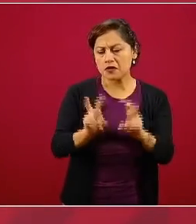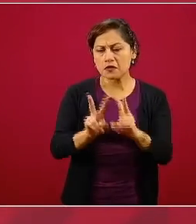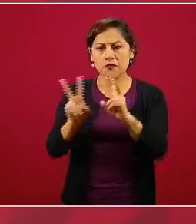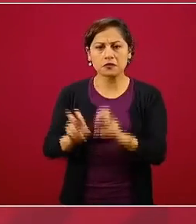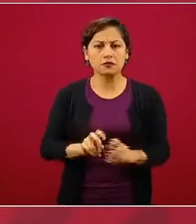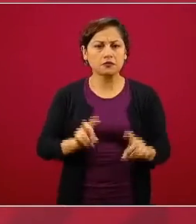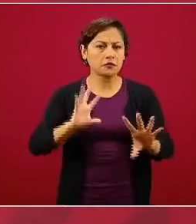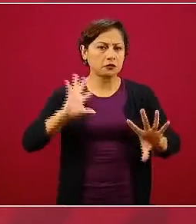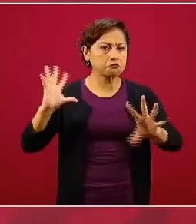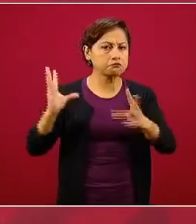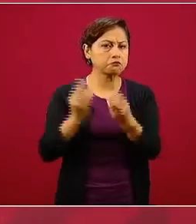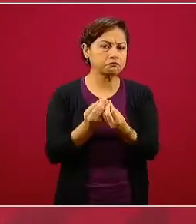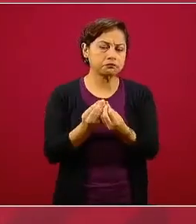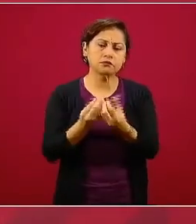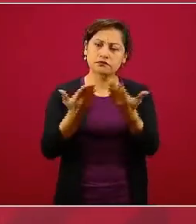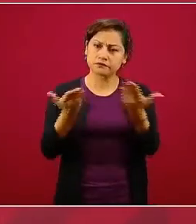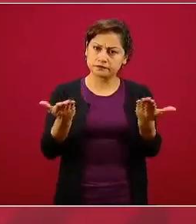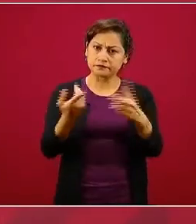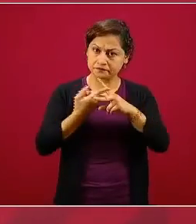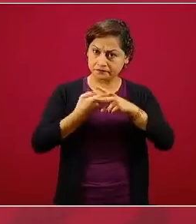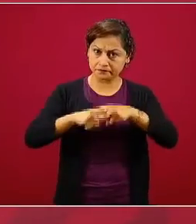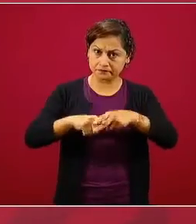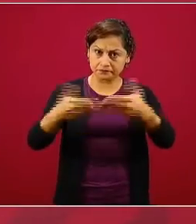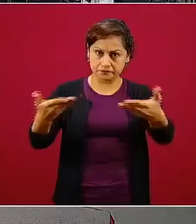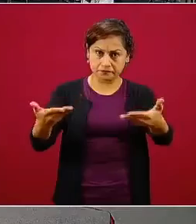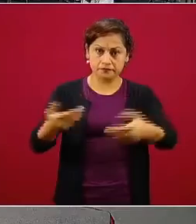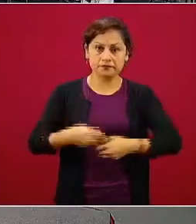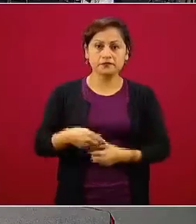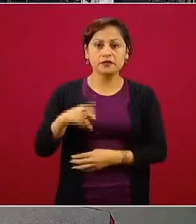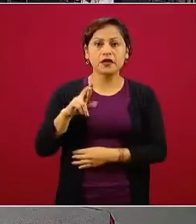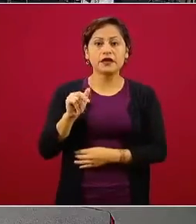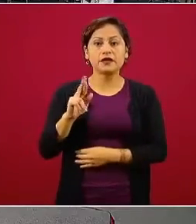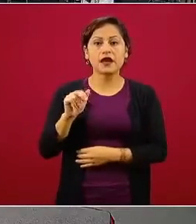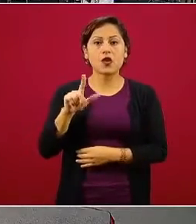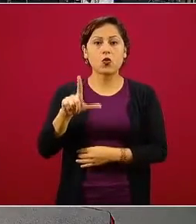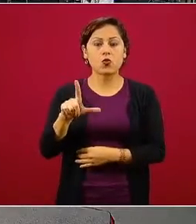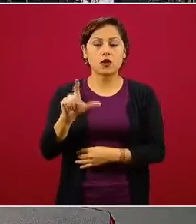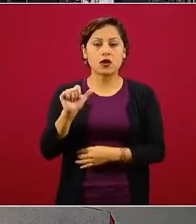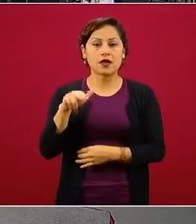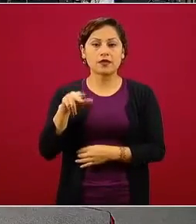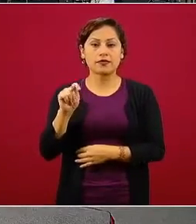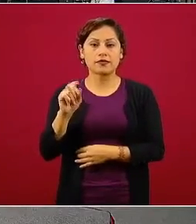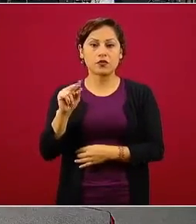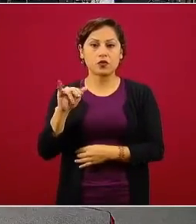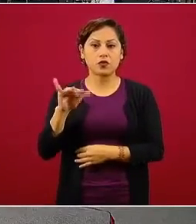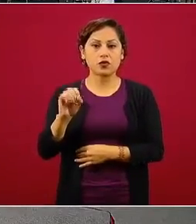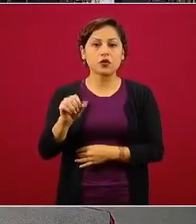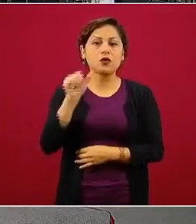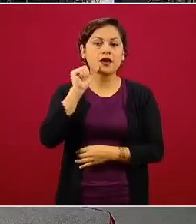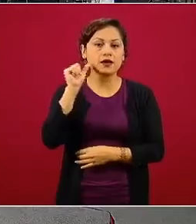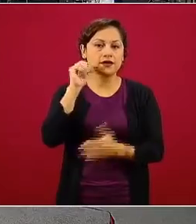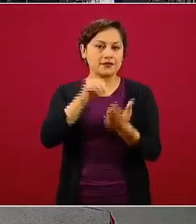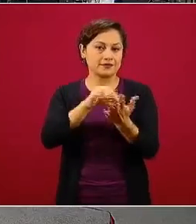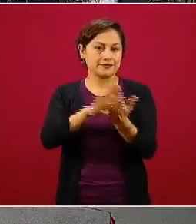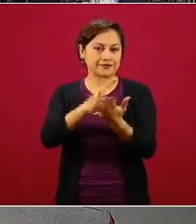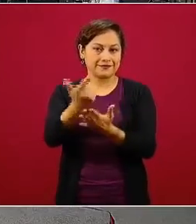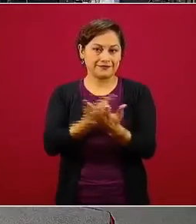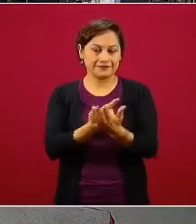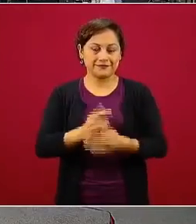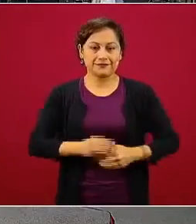modo que comenzamos con Raúl Antonio, que quedó pendiente de ayer.